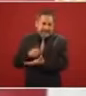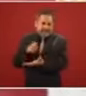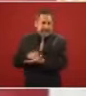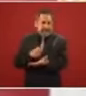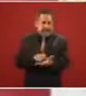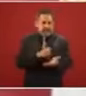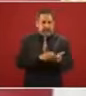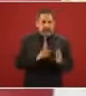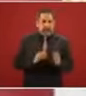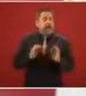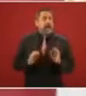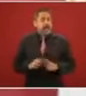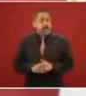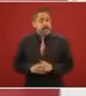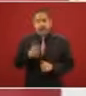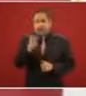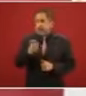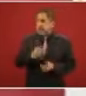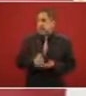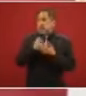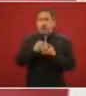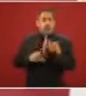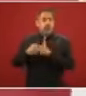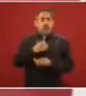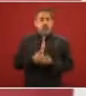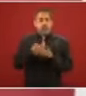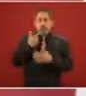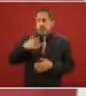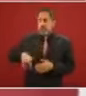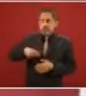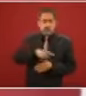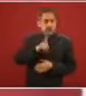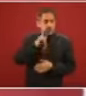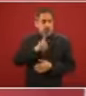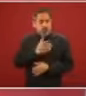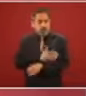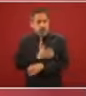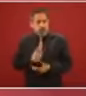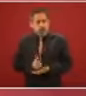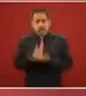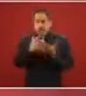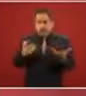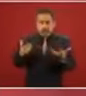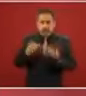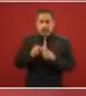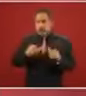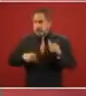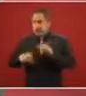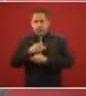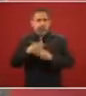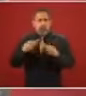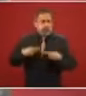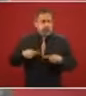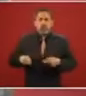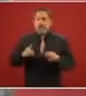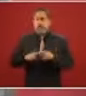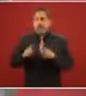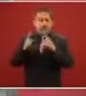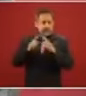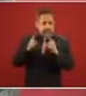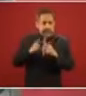y todos podemos ayudar, como la compañera lo planteaba, los ciudadanos, las iglesias